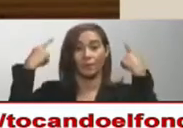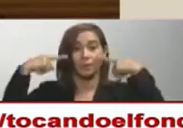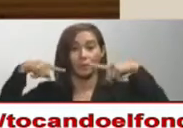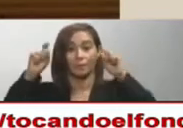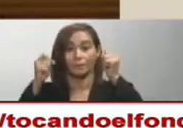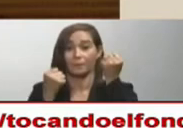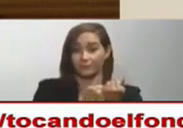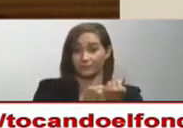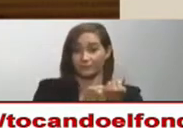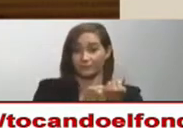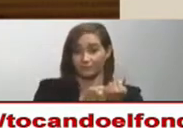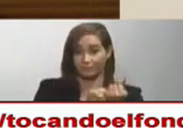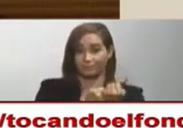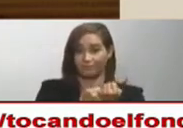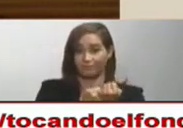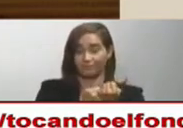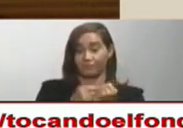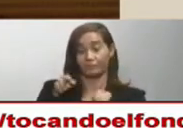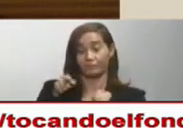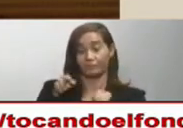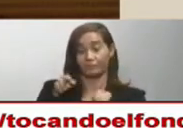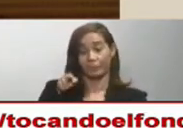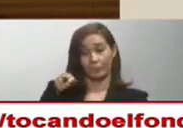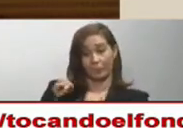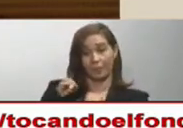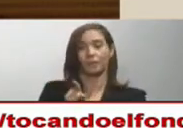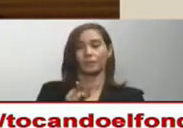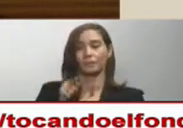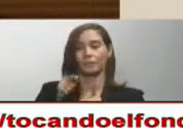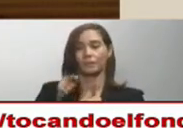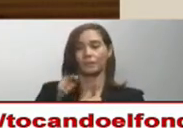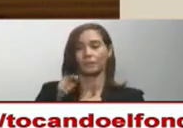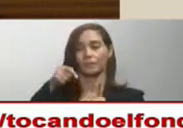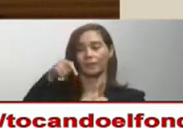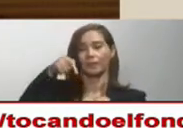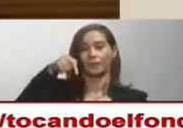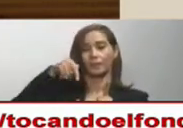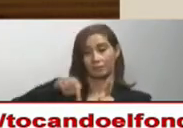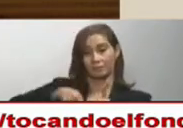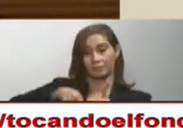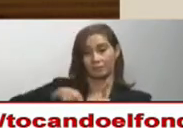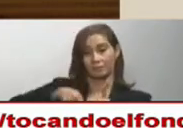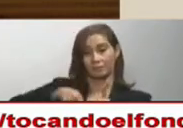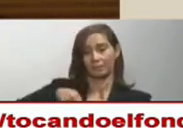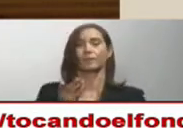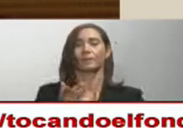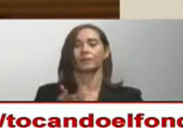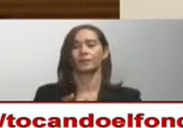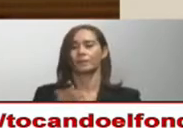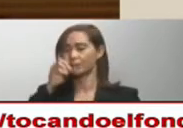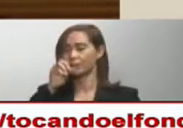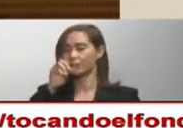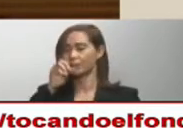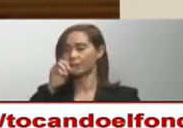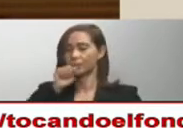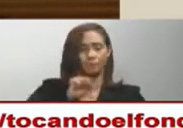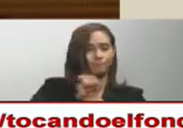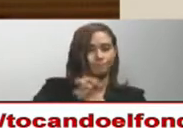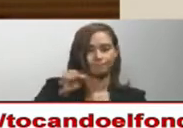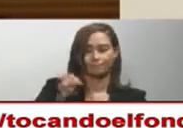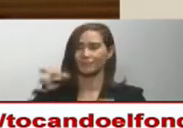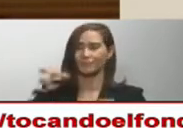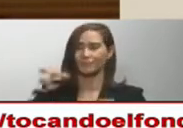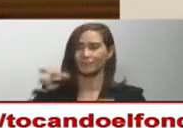significativo para este objetivo. En ese sentido, desde nuestra Secretaría Pro Tempore, trabajaremos